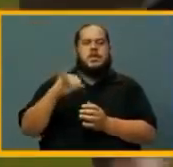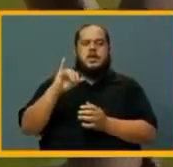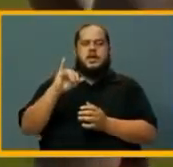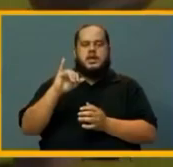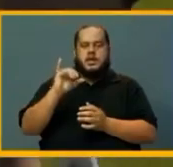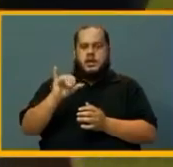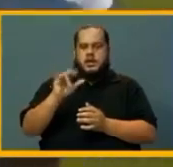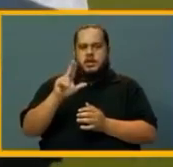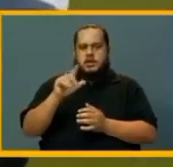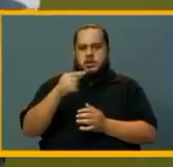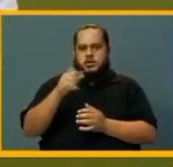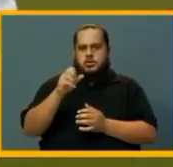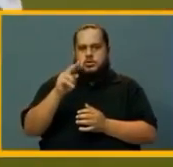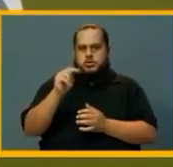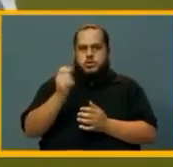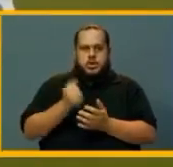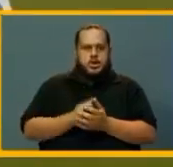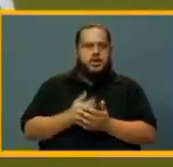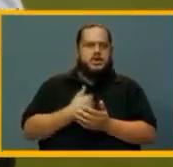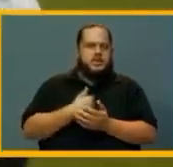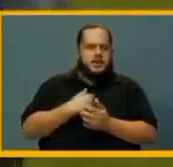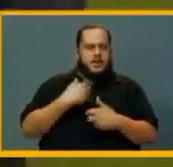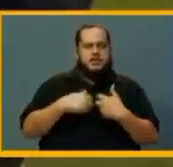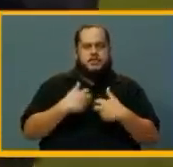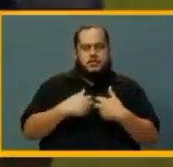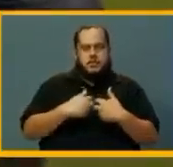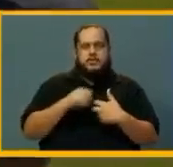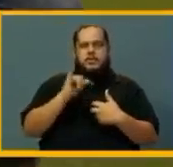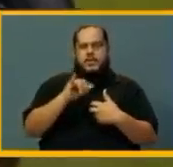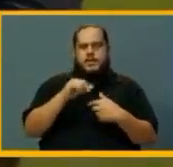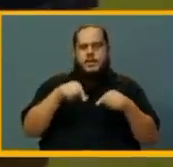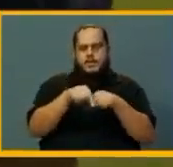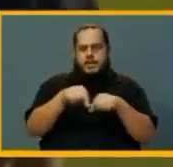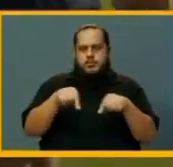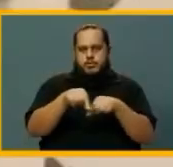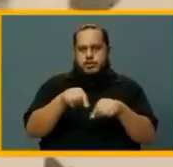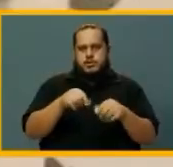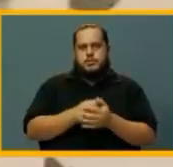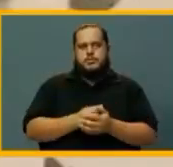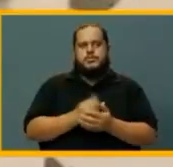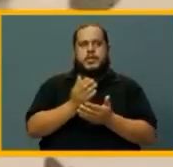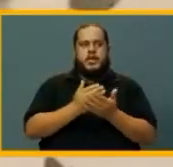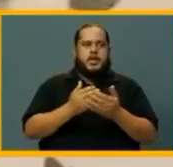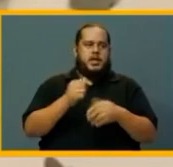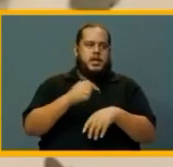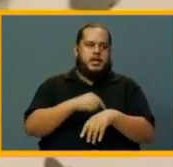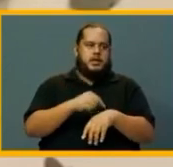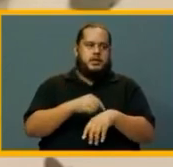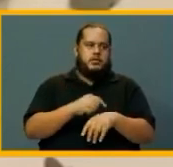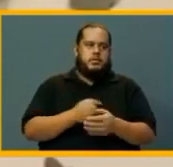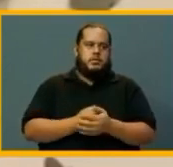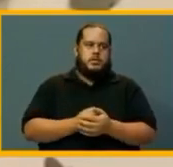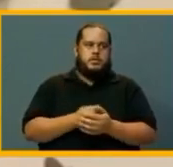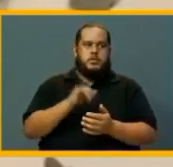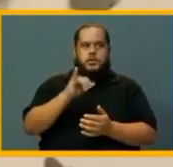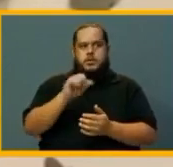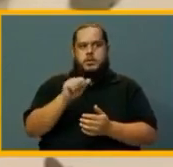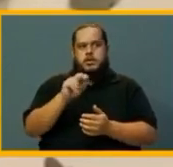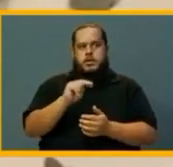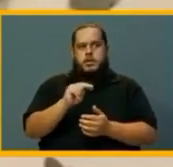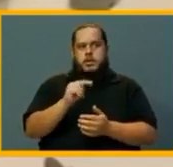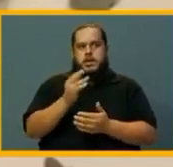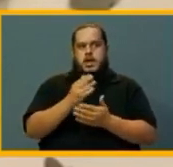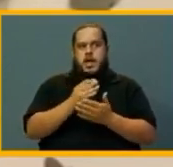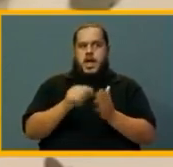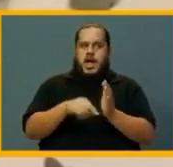Román, Jürgen Román, tuvieron problemas en los duelos. En algunos momentos Ian a veces iba muy hacia atrás